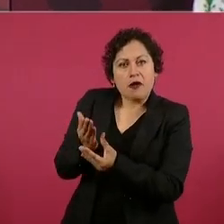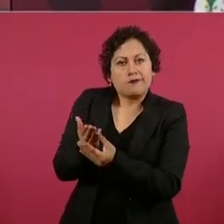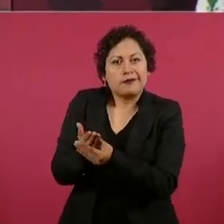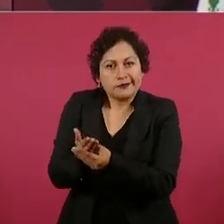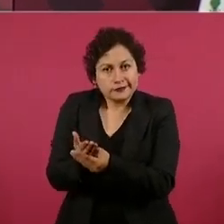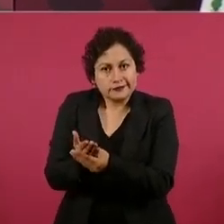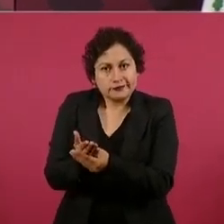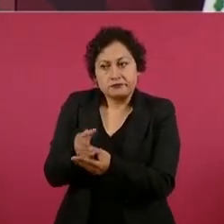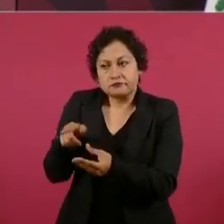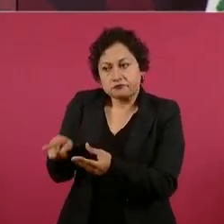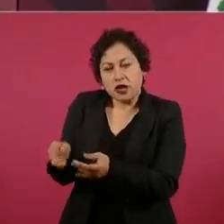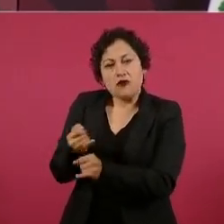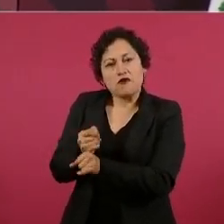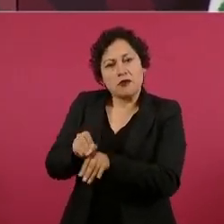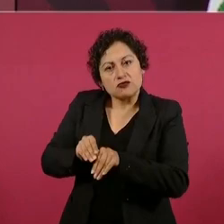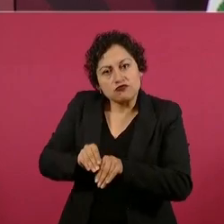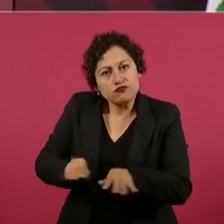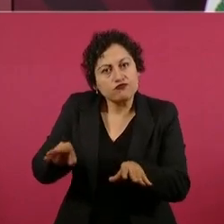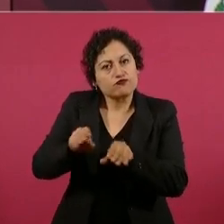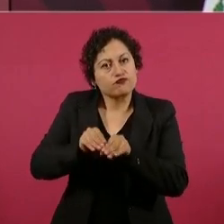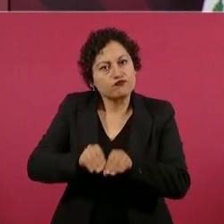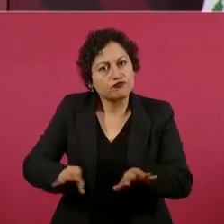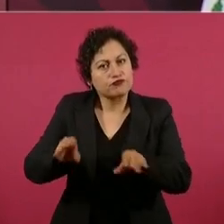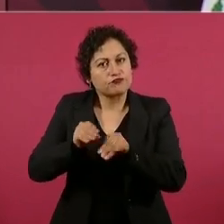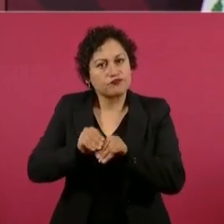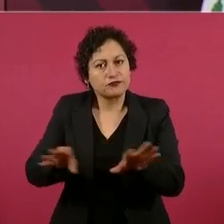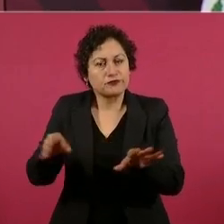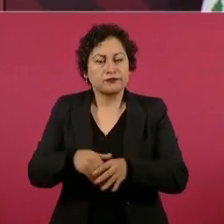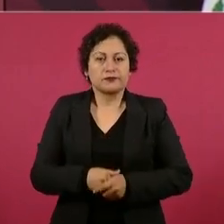y estén informando